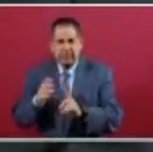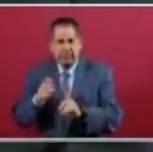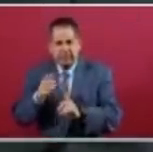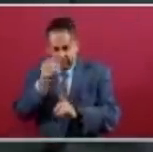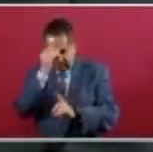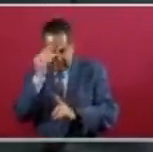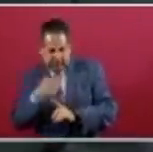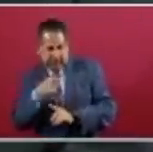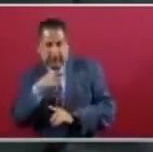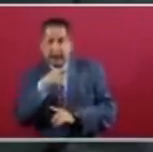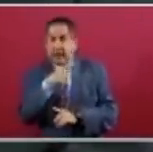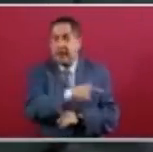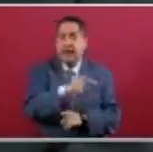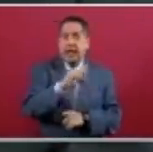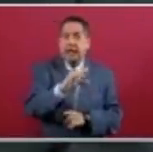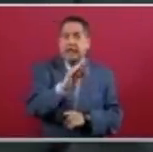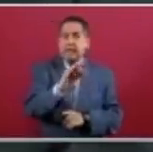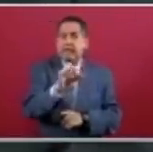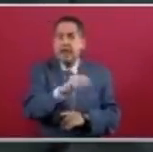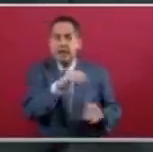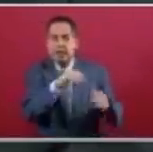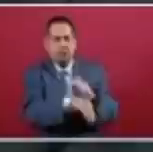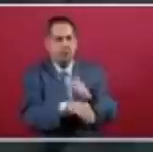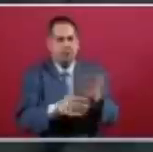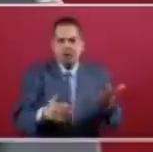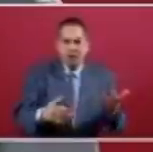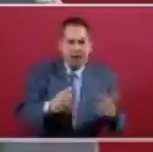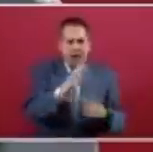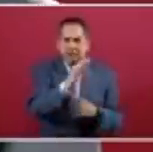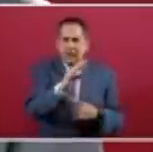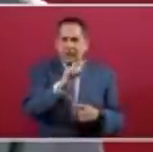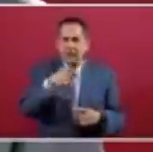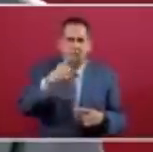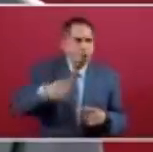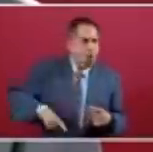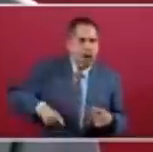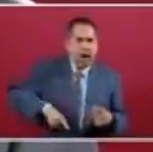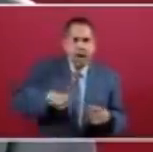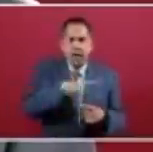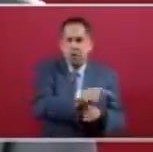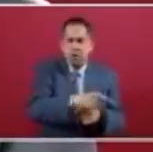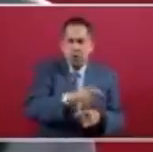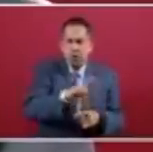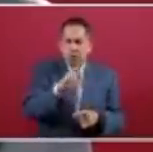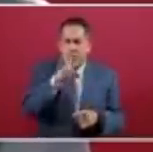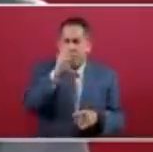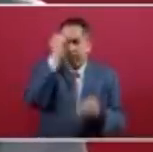la Comisión Federal de Electricidad, una empresa pública. No olvidemos la historia.